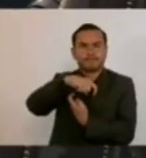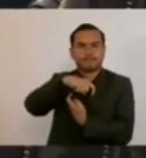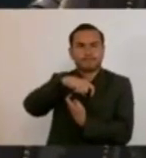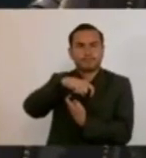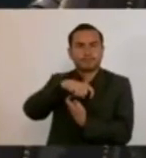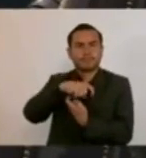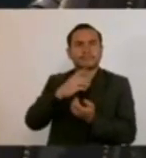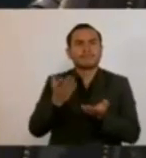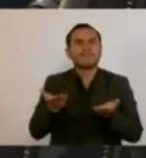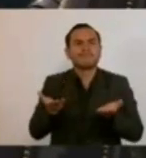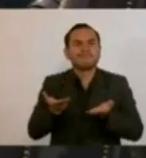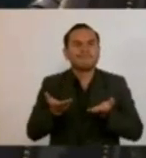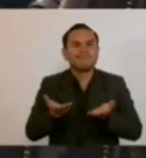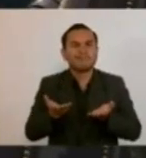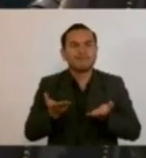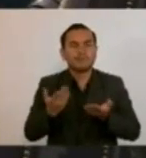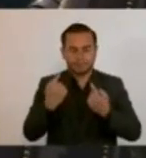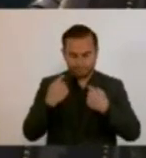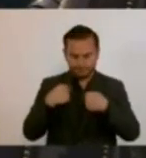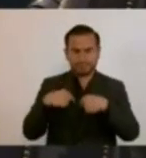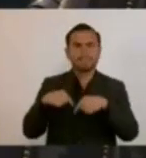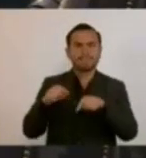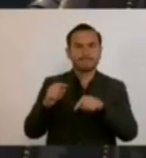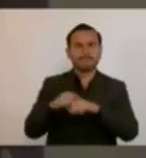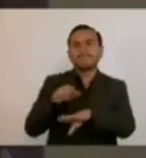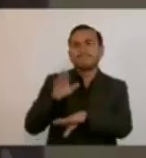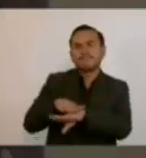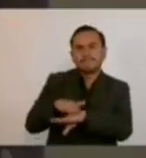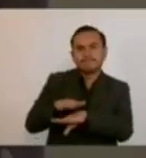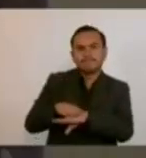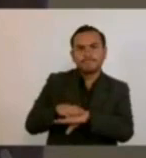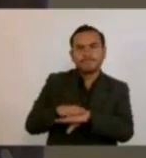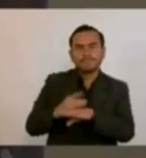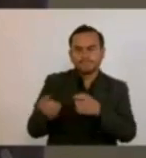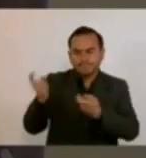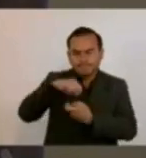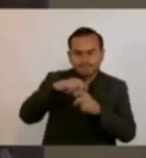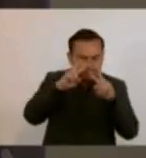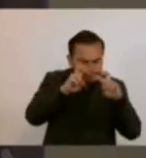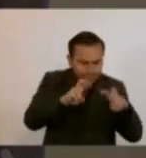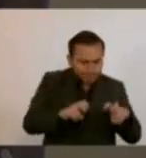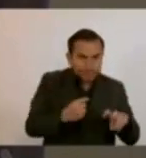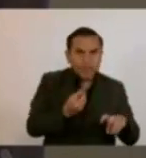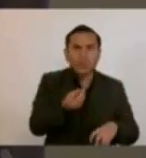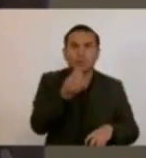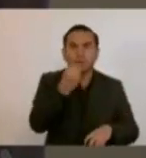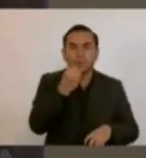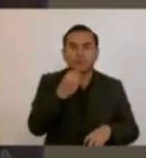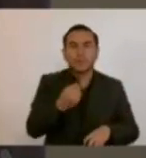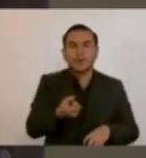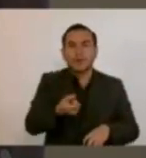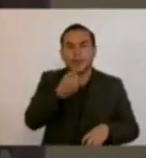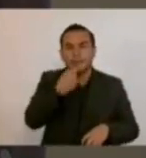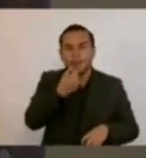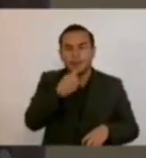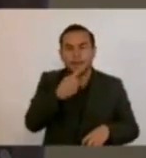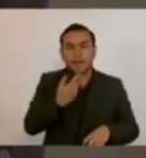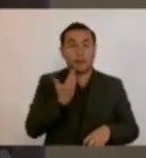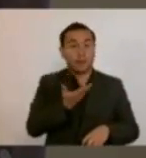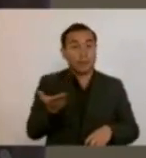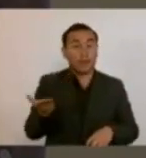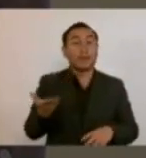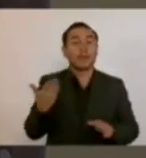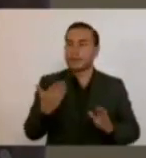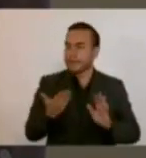la Defensoría del Consumidor ya está alertada para hacer inspecciones de los precios de alimentos, medicamentos y suministros, y vamos a estar